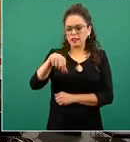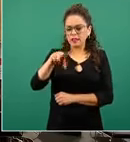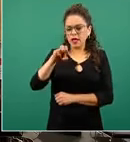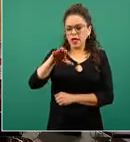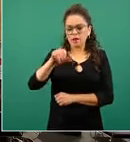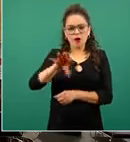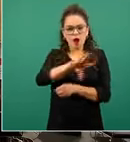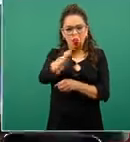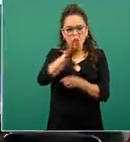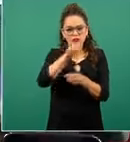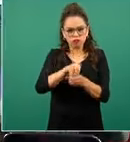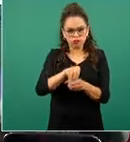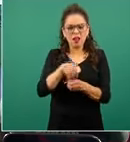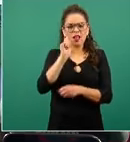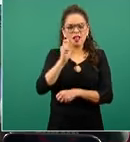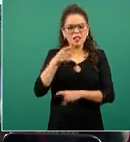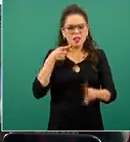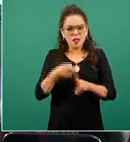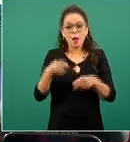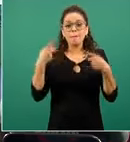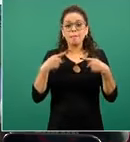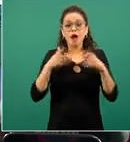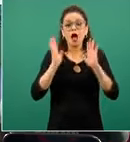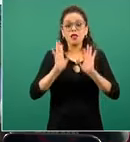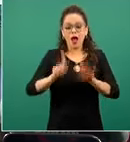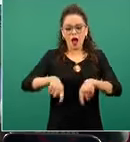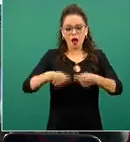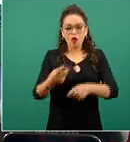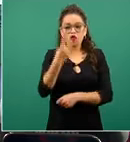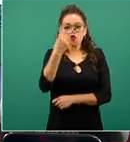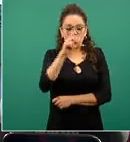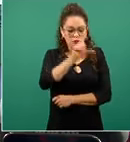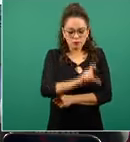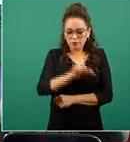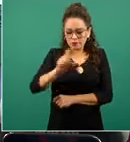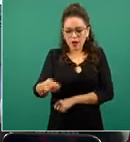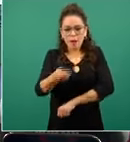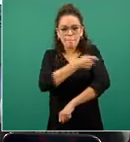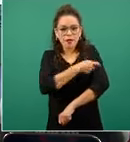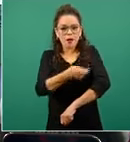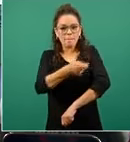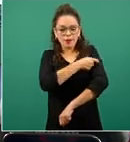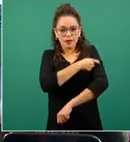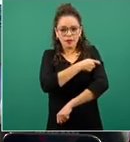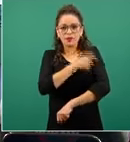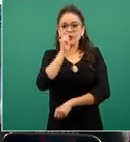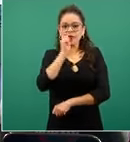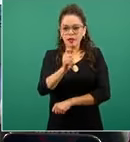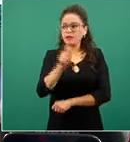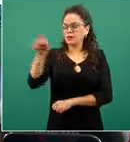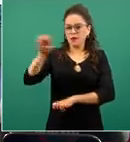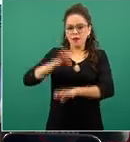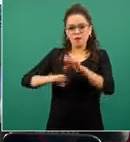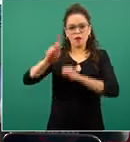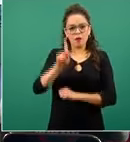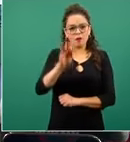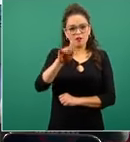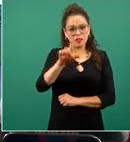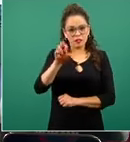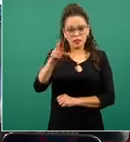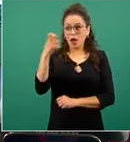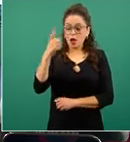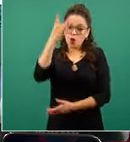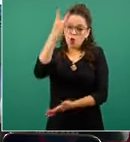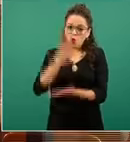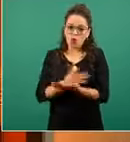las personas que ya recibieron las 2 dosis, en este caso de la vacuna de Pfizer-BioNTech, que es la única que hasta el momento